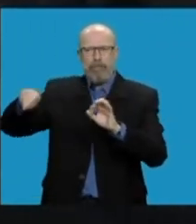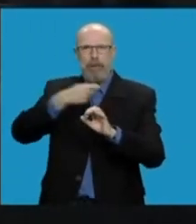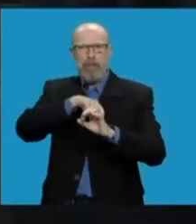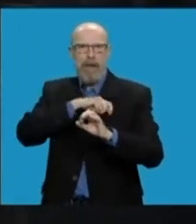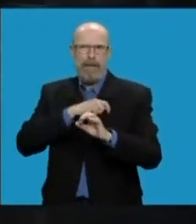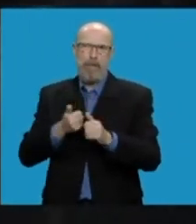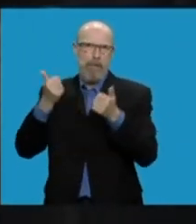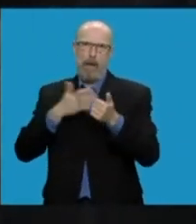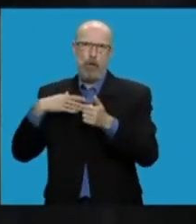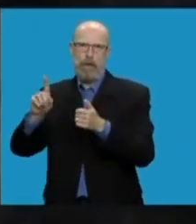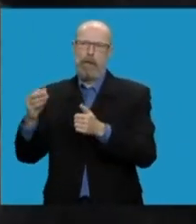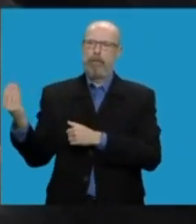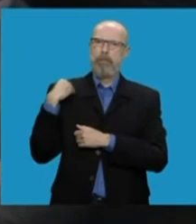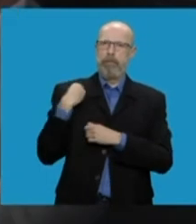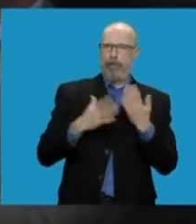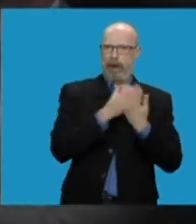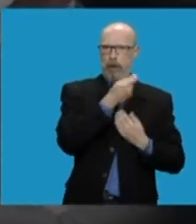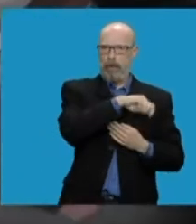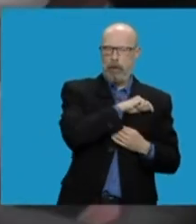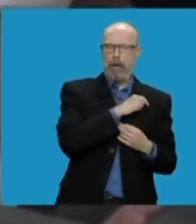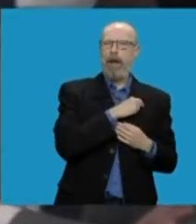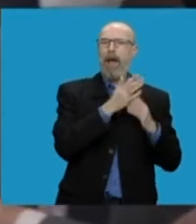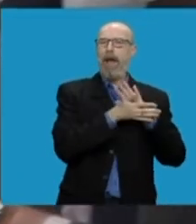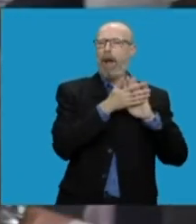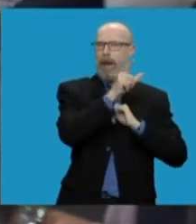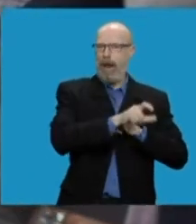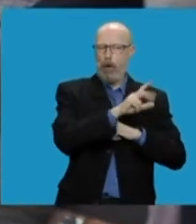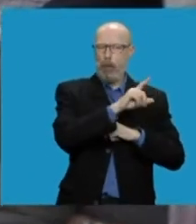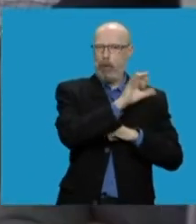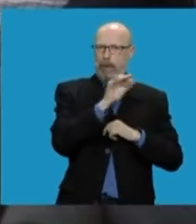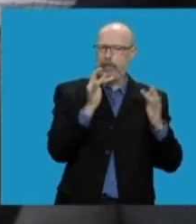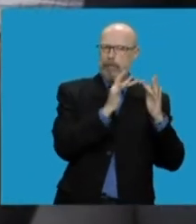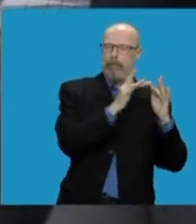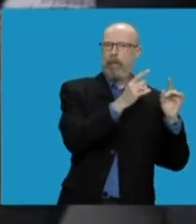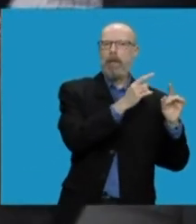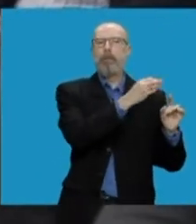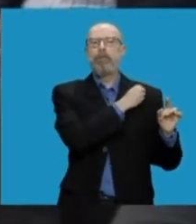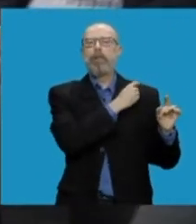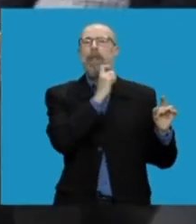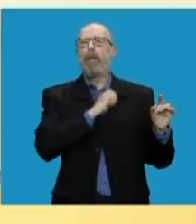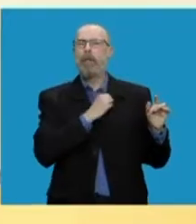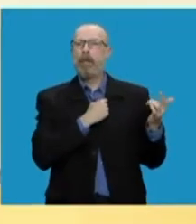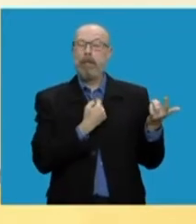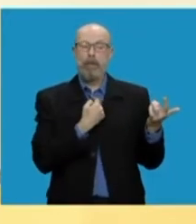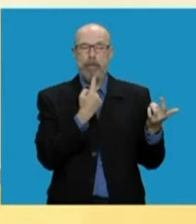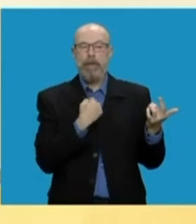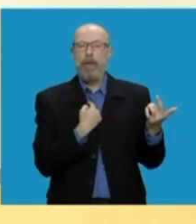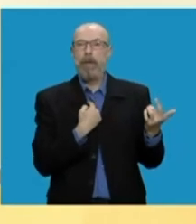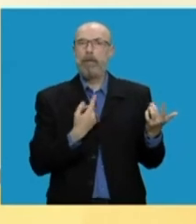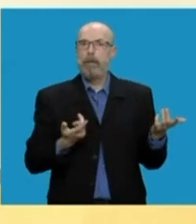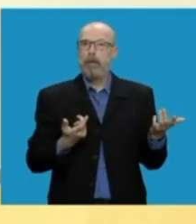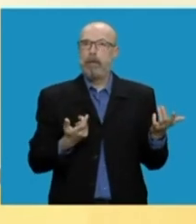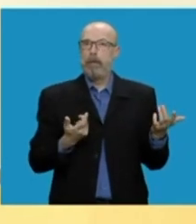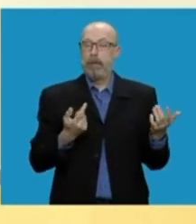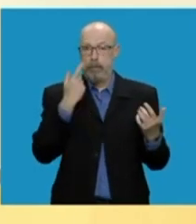a la Federación Española, hablaron con Luis y me llamó a mí y me dijo Luis, Ángel, el Correo